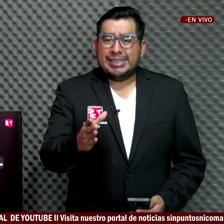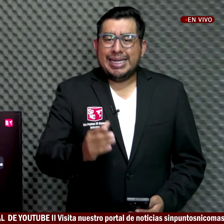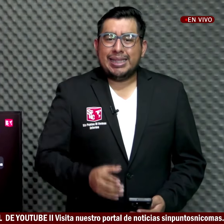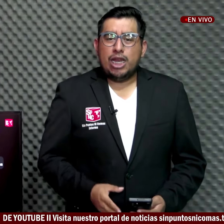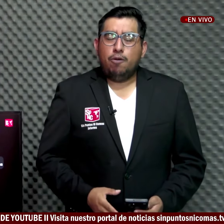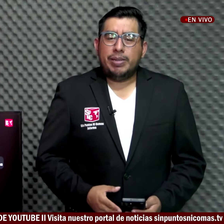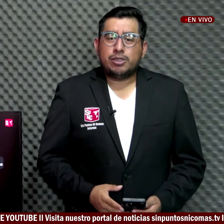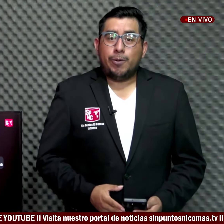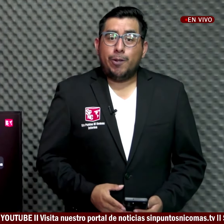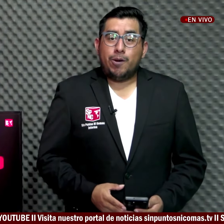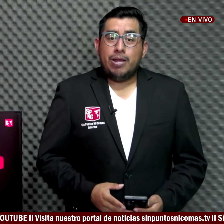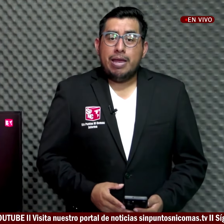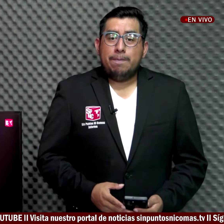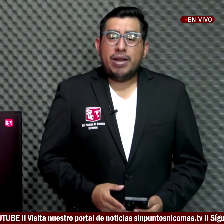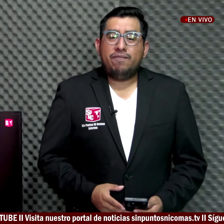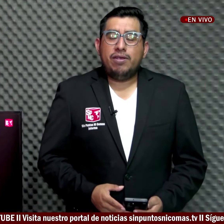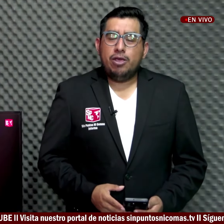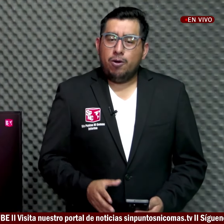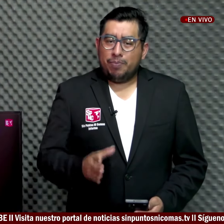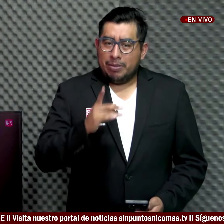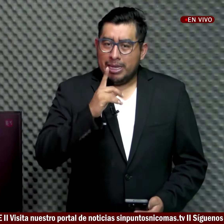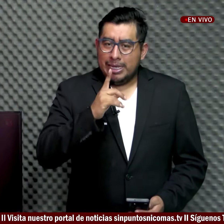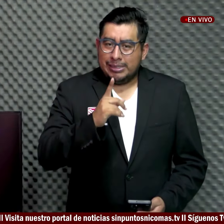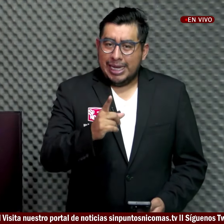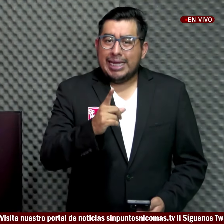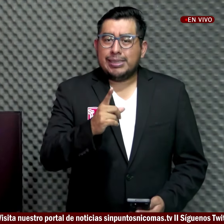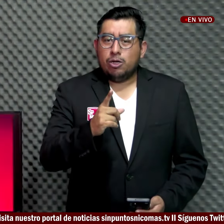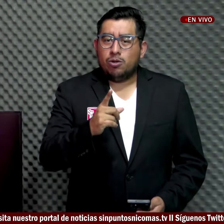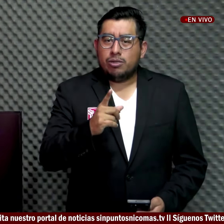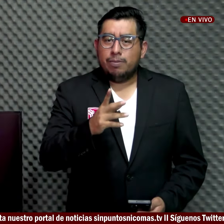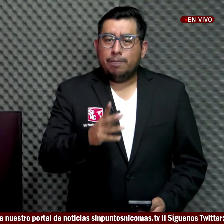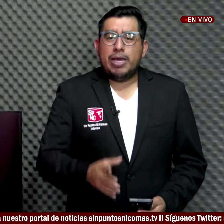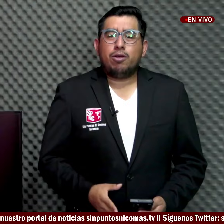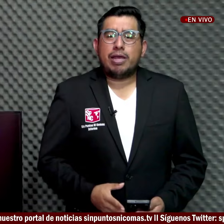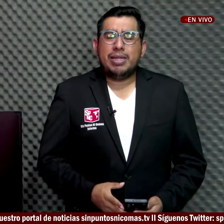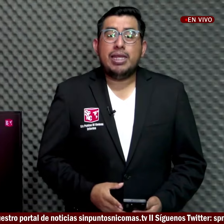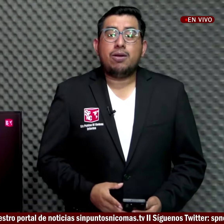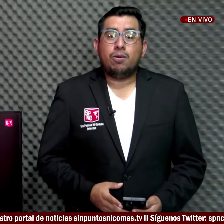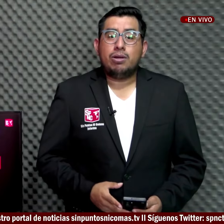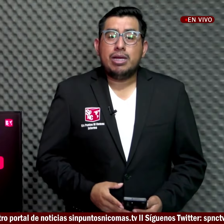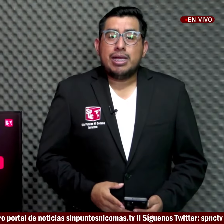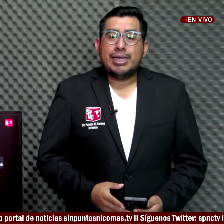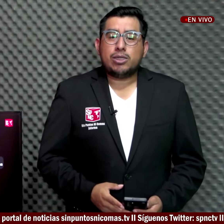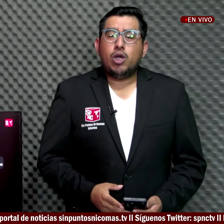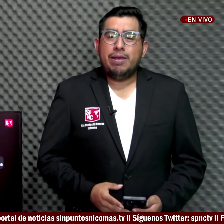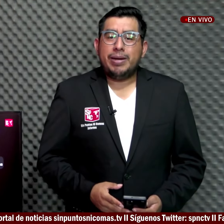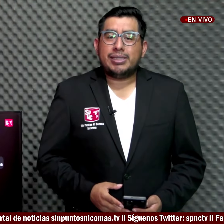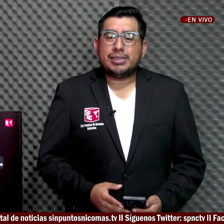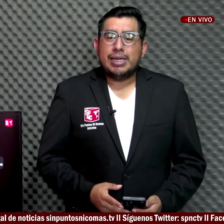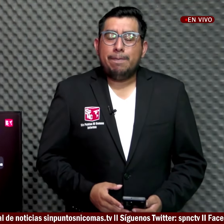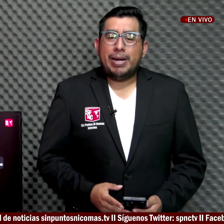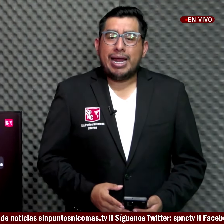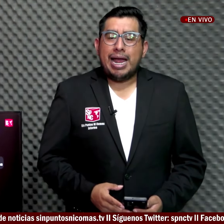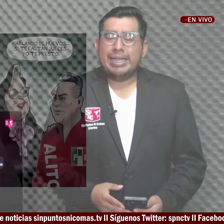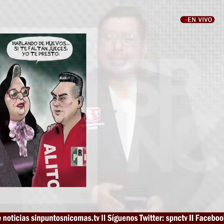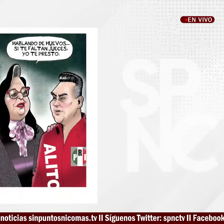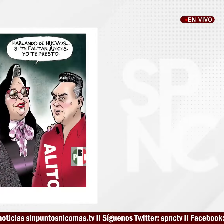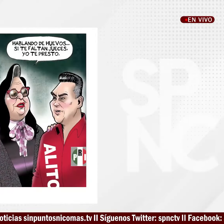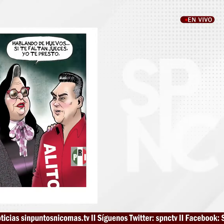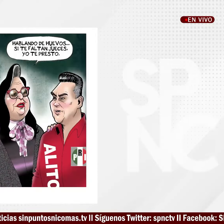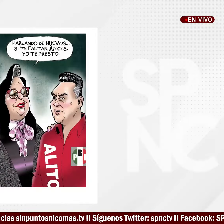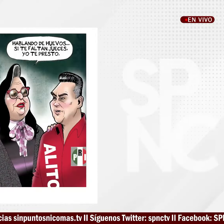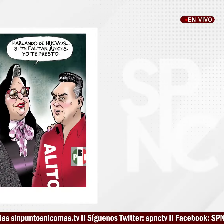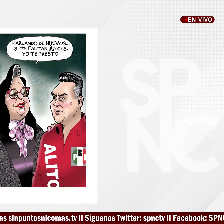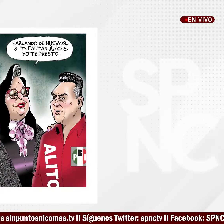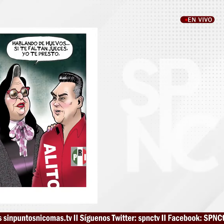el presidente López Obrador prefirió silencio, pero también dijo que son libres para